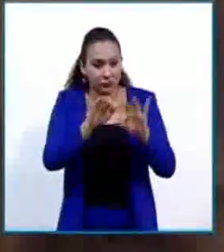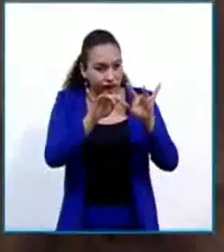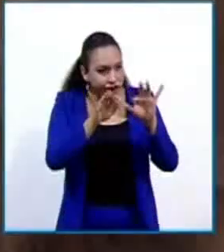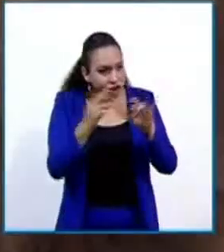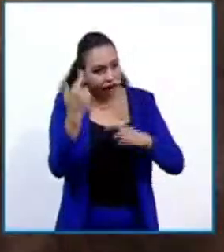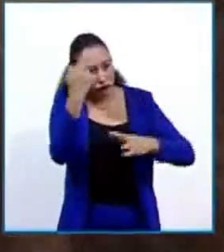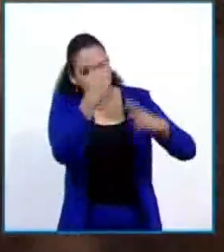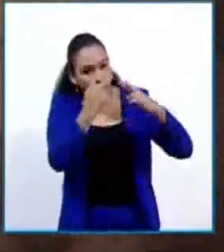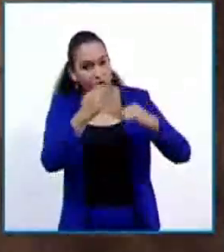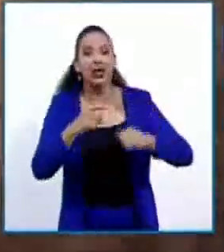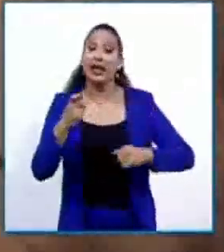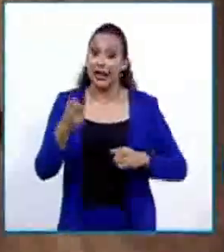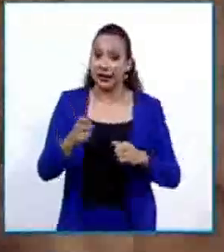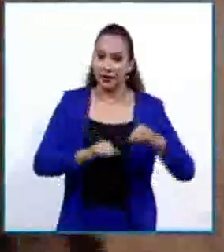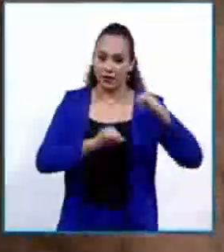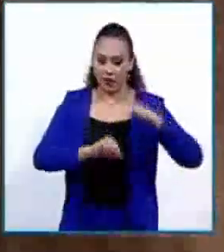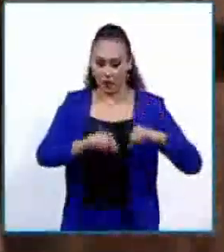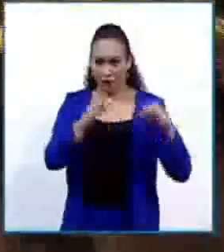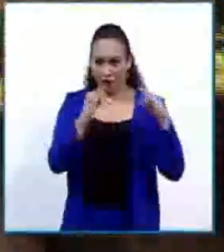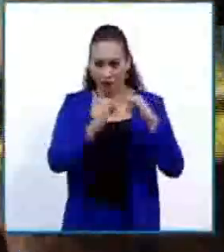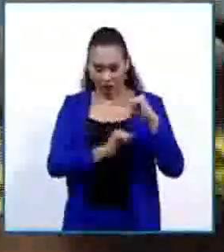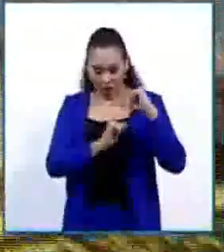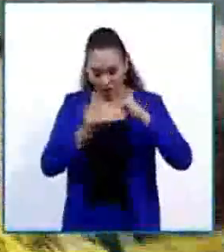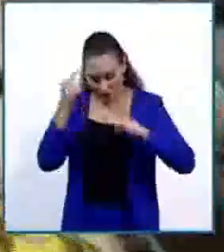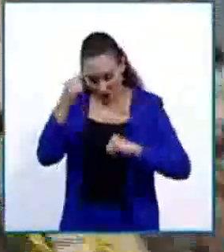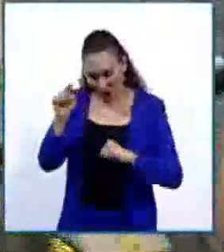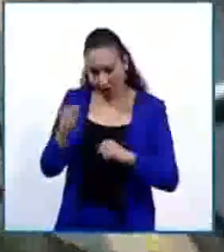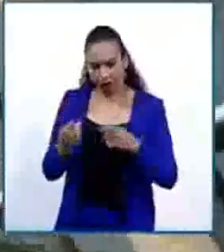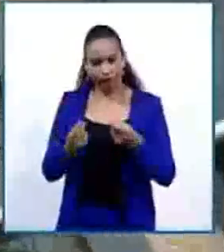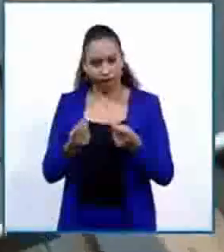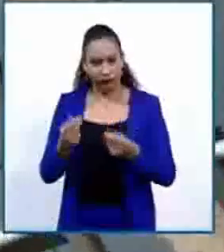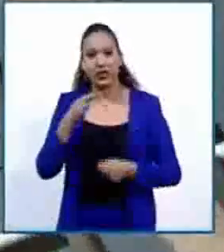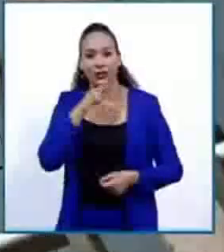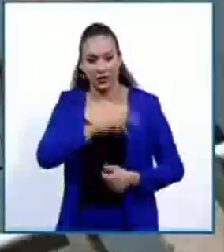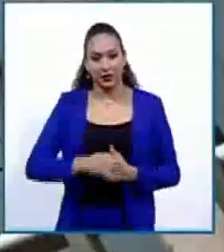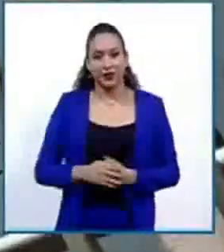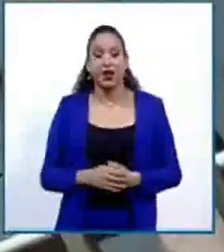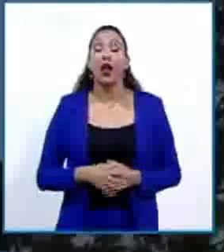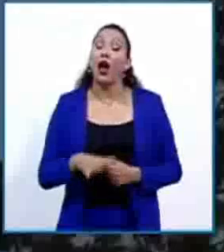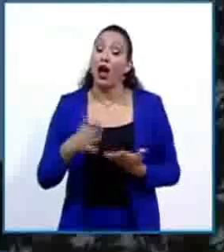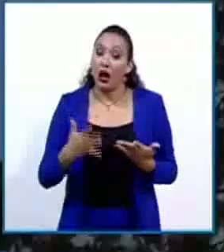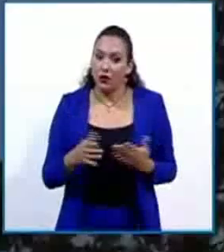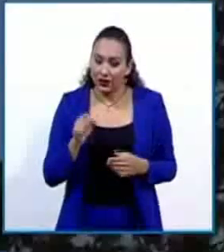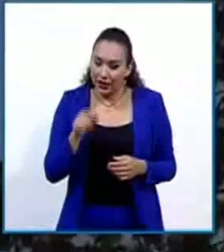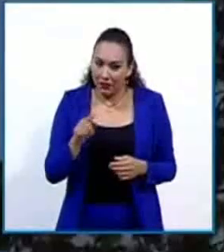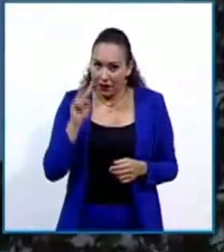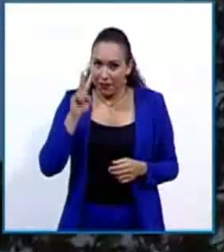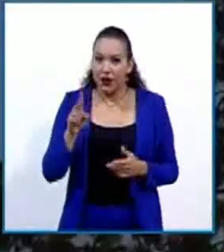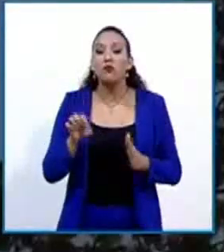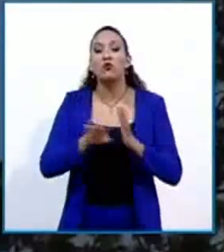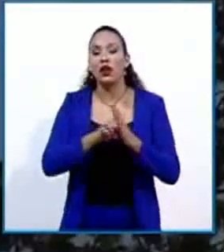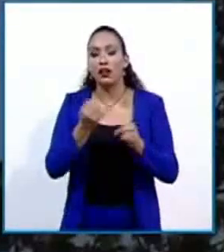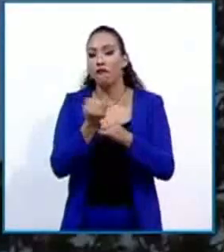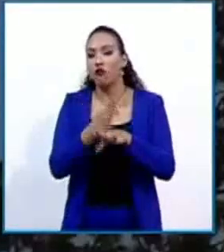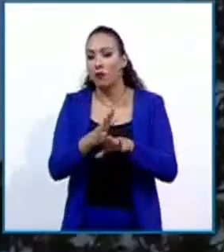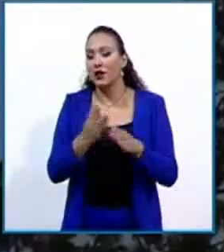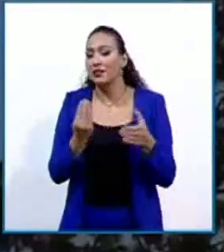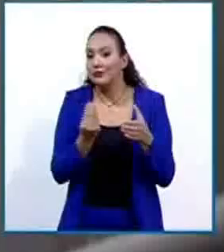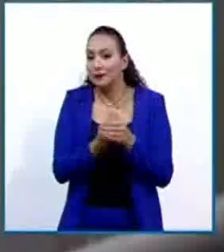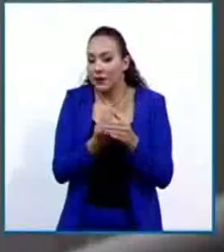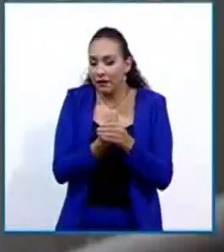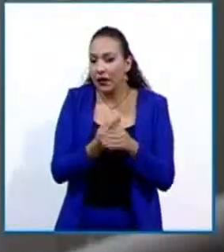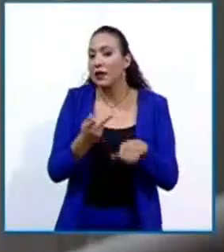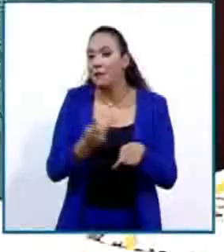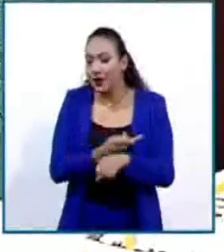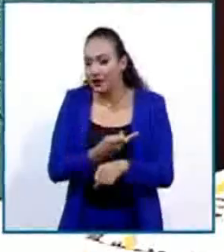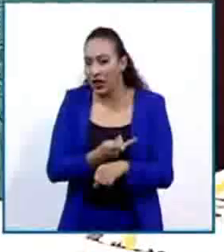autoridad jurisdiccional. Además, en cumplimiento al principio de privacidad en materia familiar, el acceso a las audiencias queda reservado a